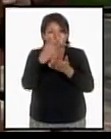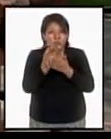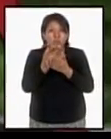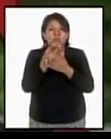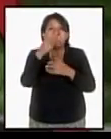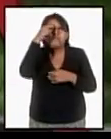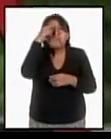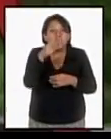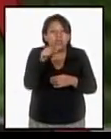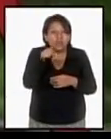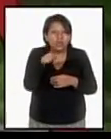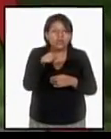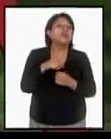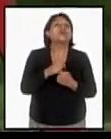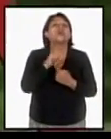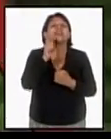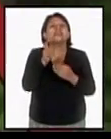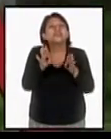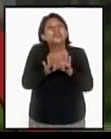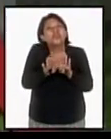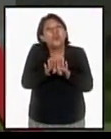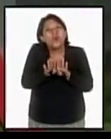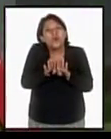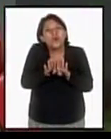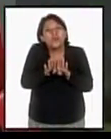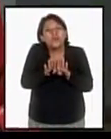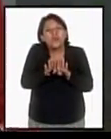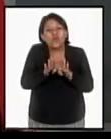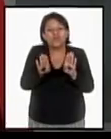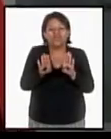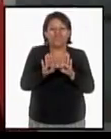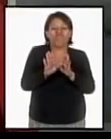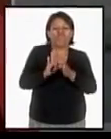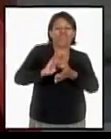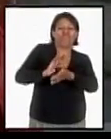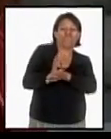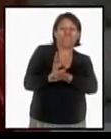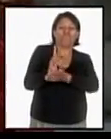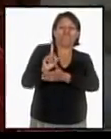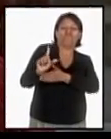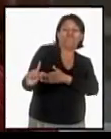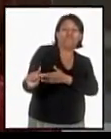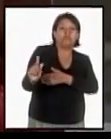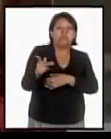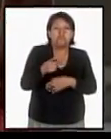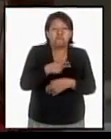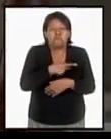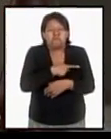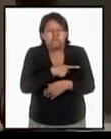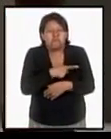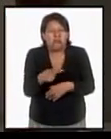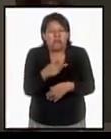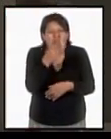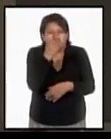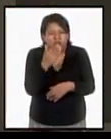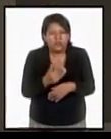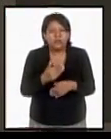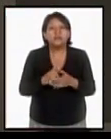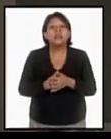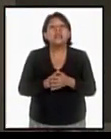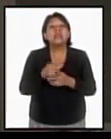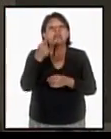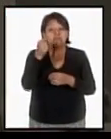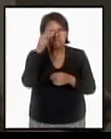un México que se encuentra en condiciones de mucha marginación, de extrema pobreza, y ese México coincide, nosotros